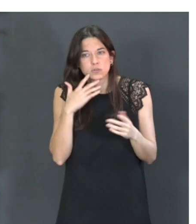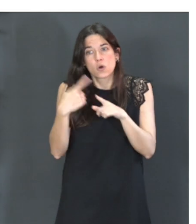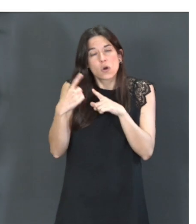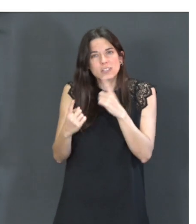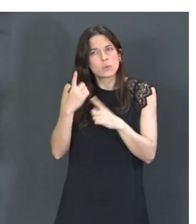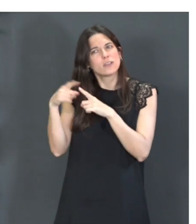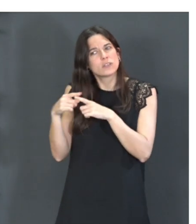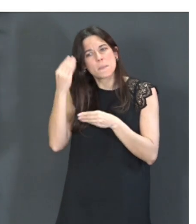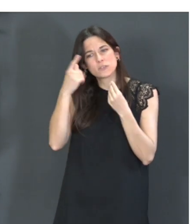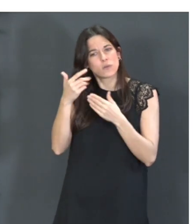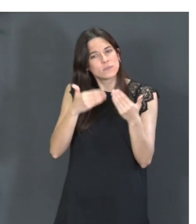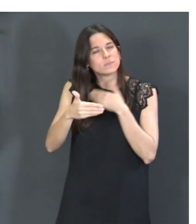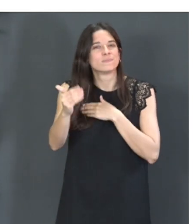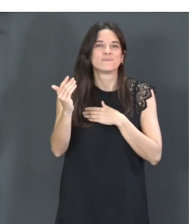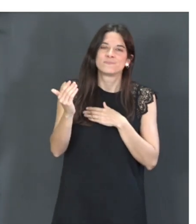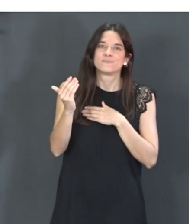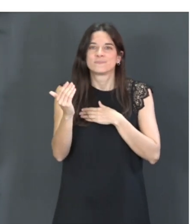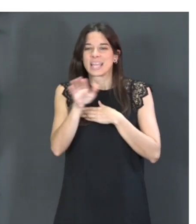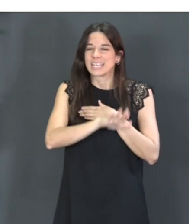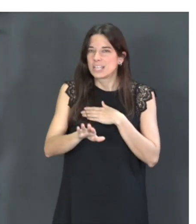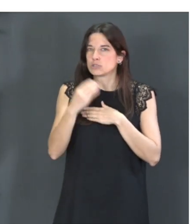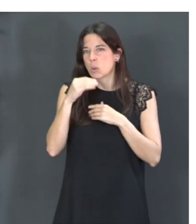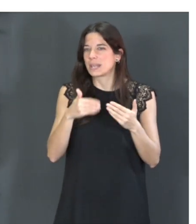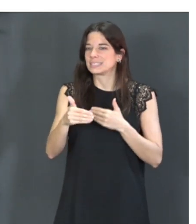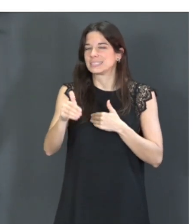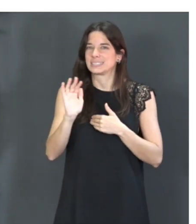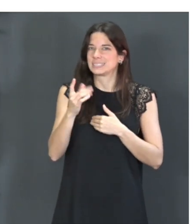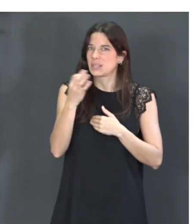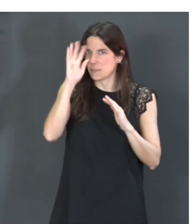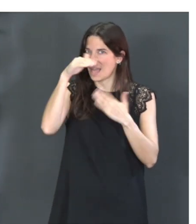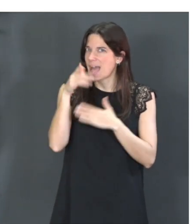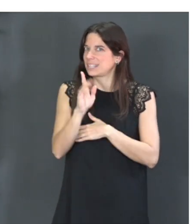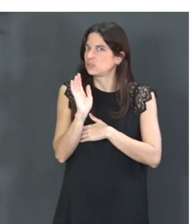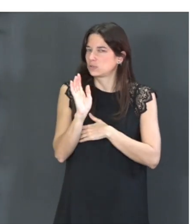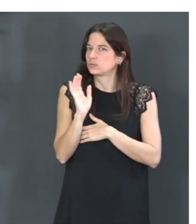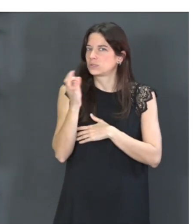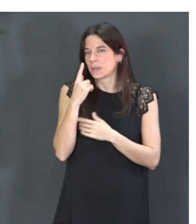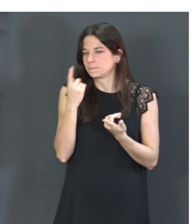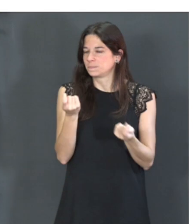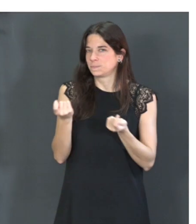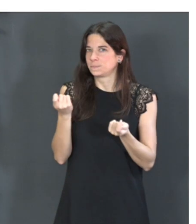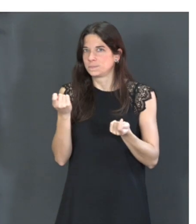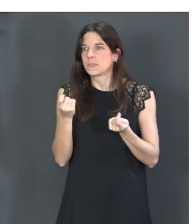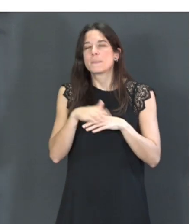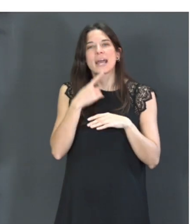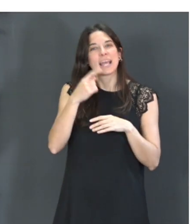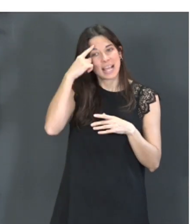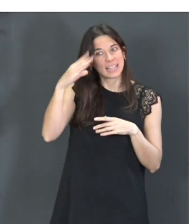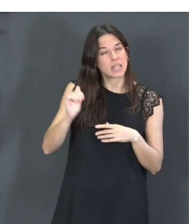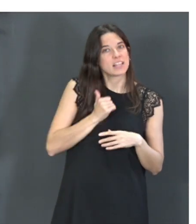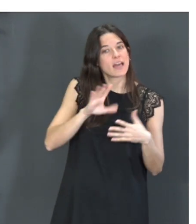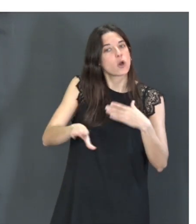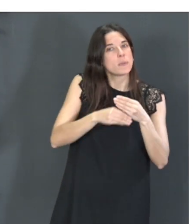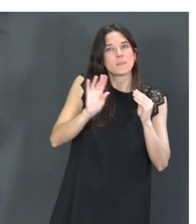larga las nuevas generaciones pues también tenemos que estar muy atentos para que nos complemente y realmente no